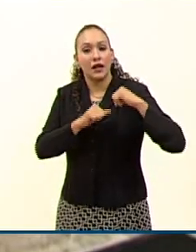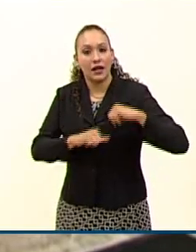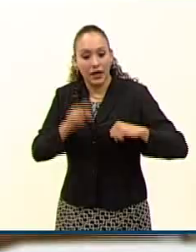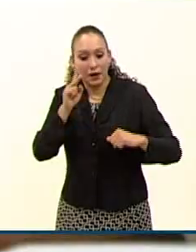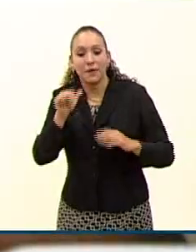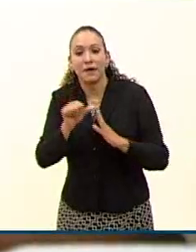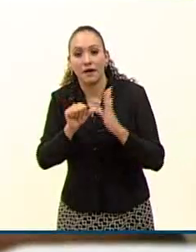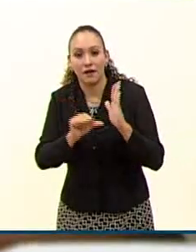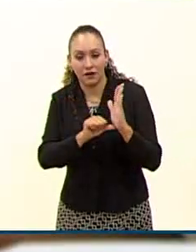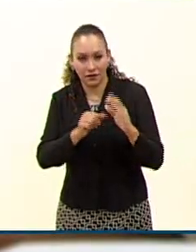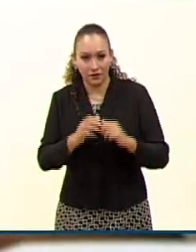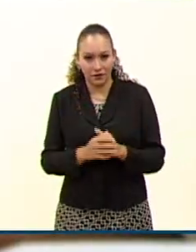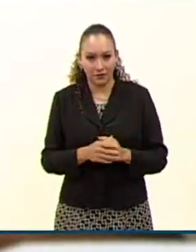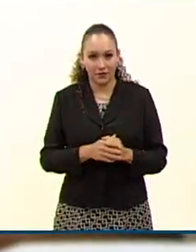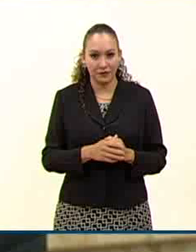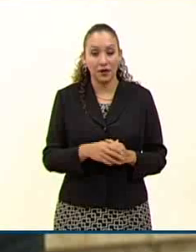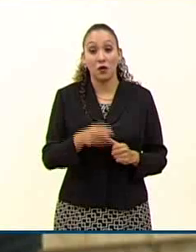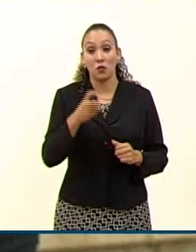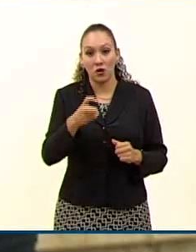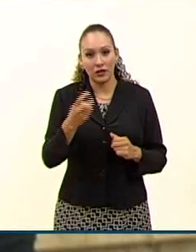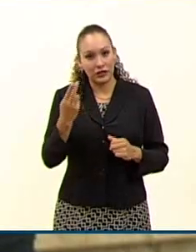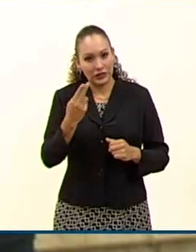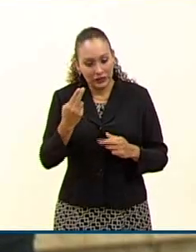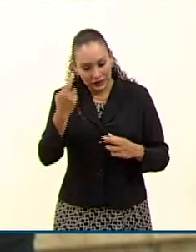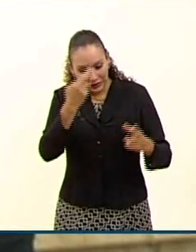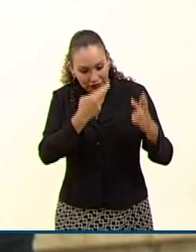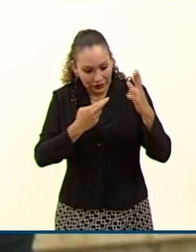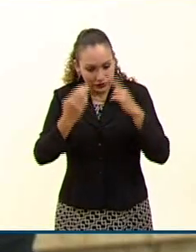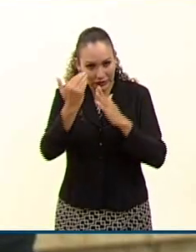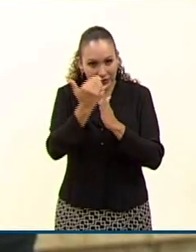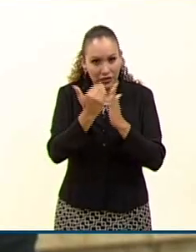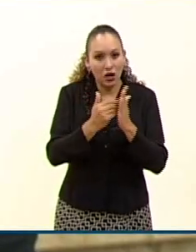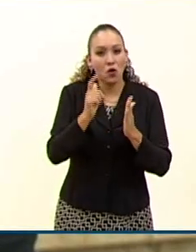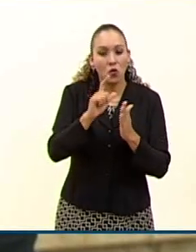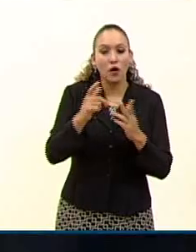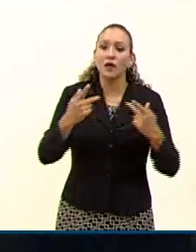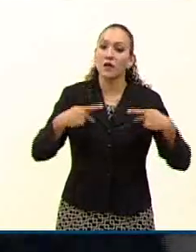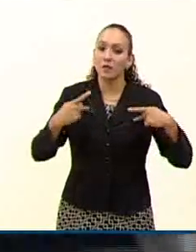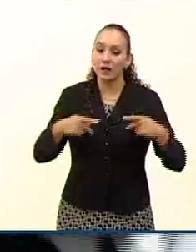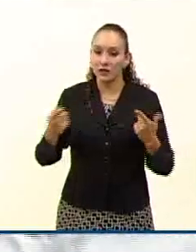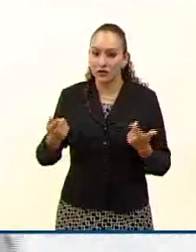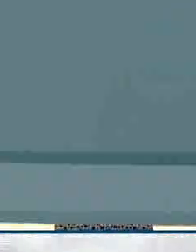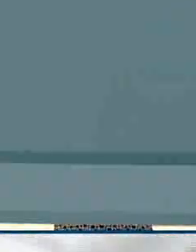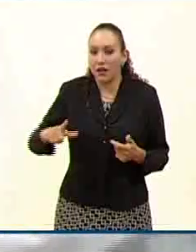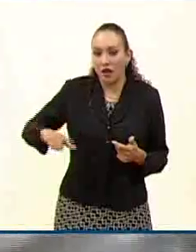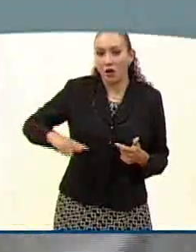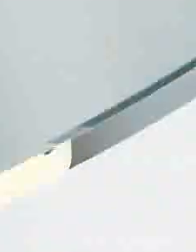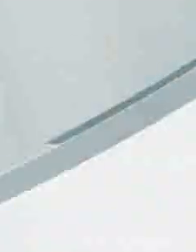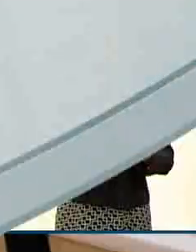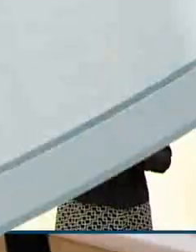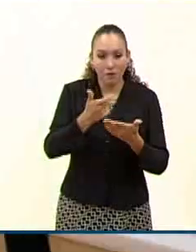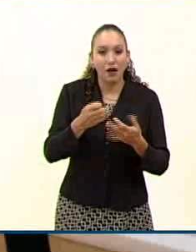artículo. De ahí que solo puedan considerarse actos en auxilio de la administración pública.